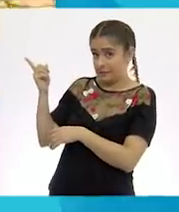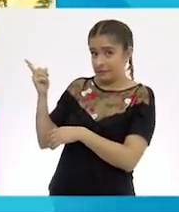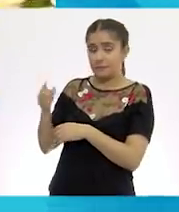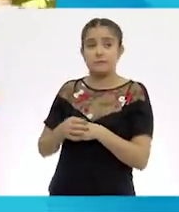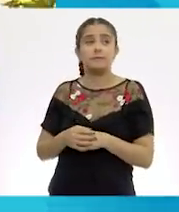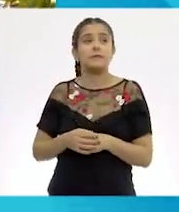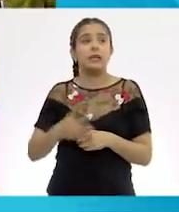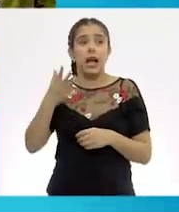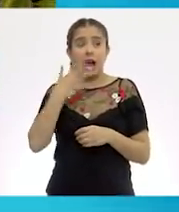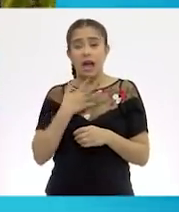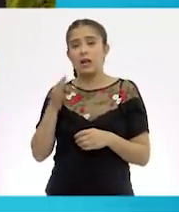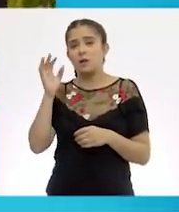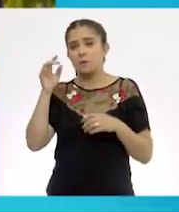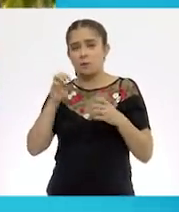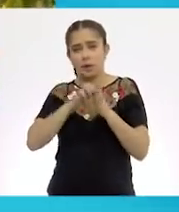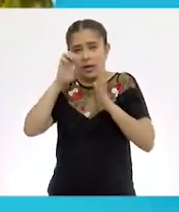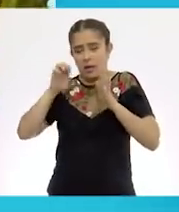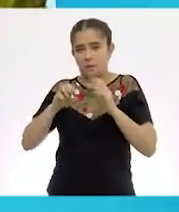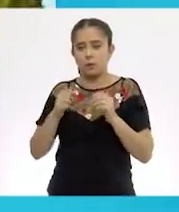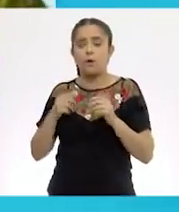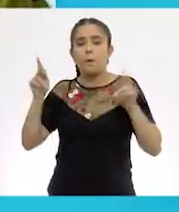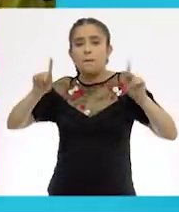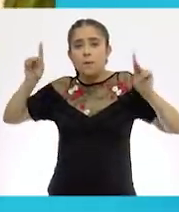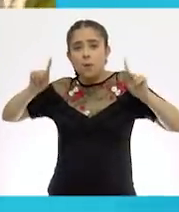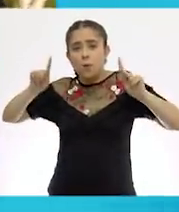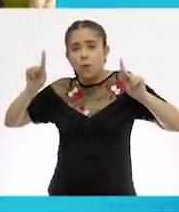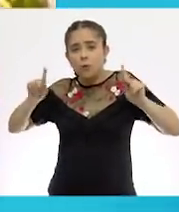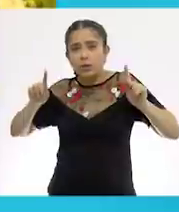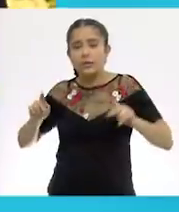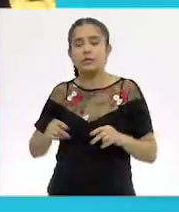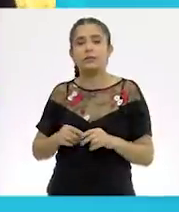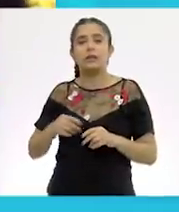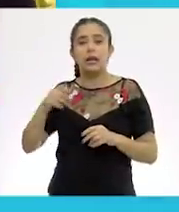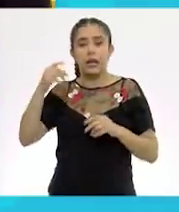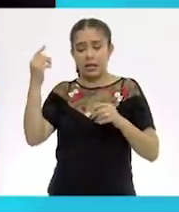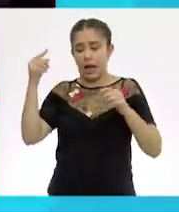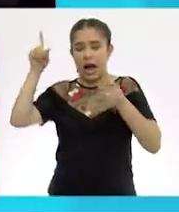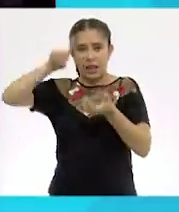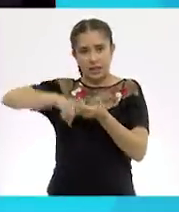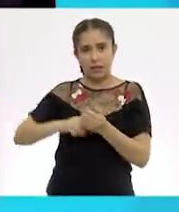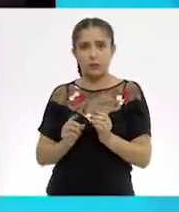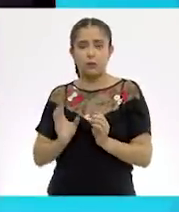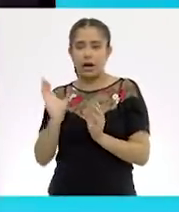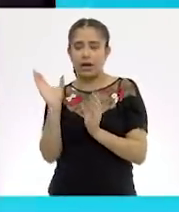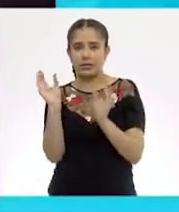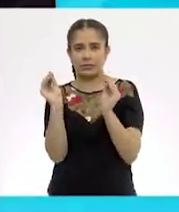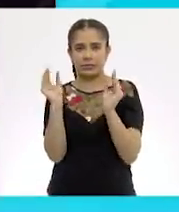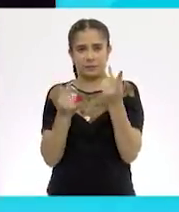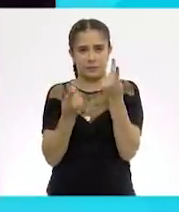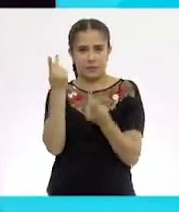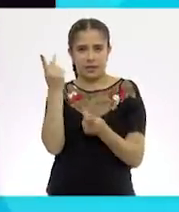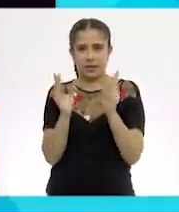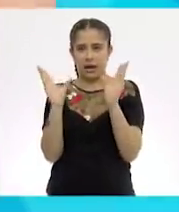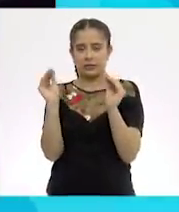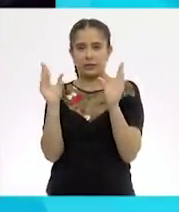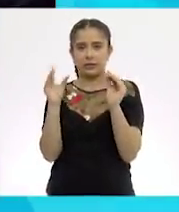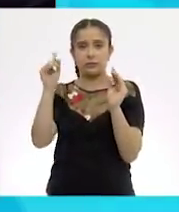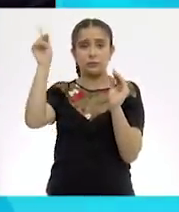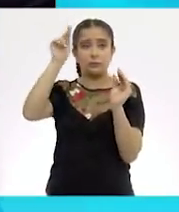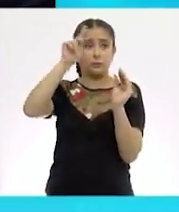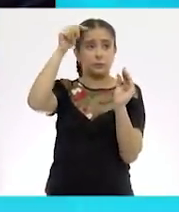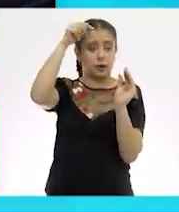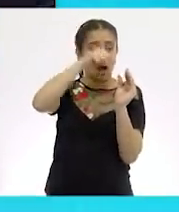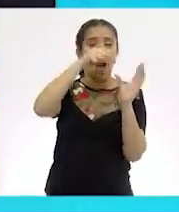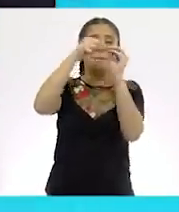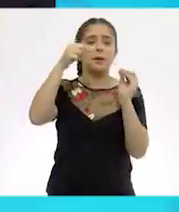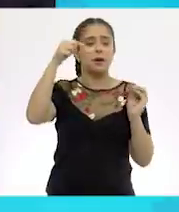Cuando llega una presa a esta planta carnívora, es necesario que toque 3 gatillos que están en medio de la trampa para que esta se pueda accionar. ¡Ah, ya los vi!